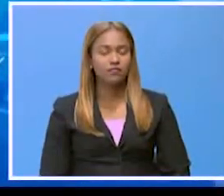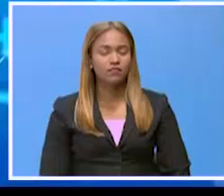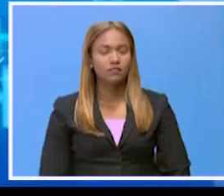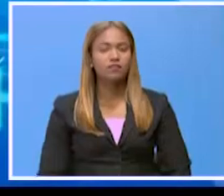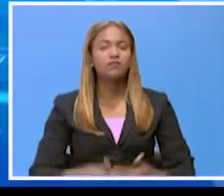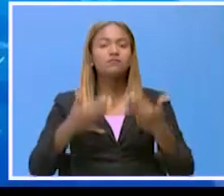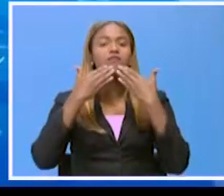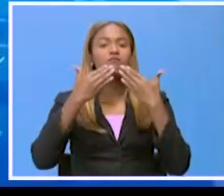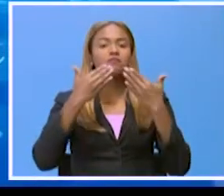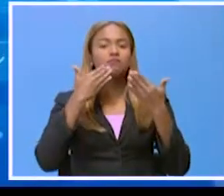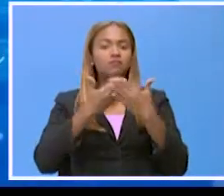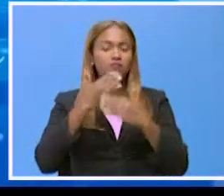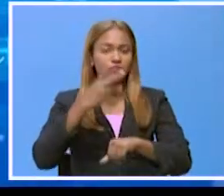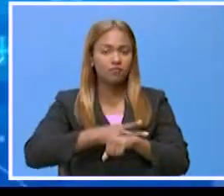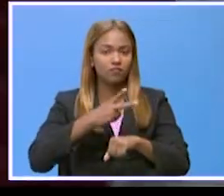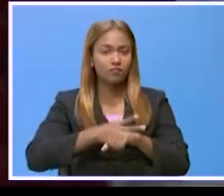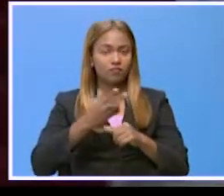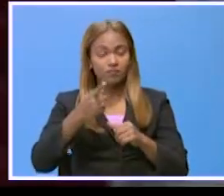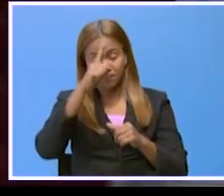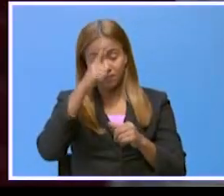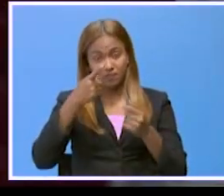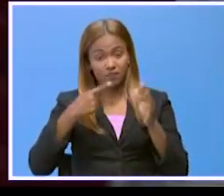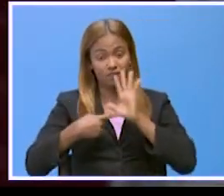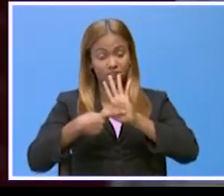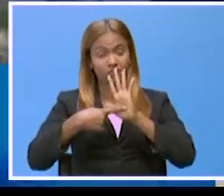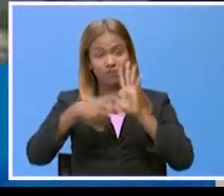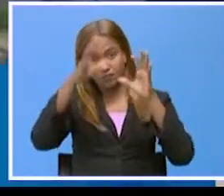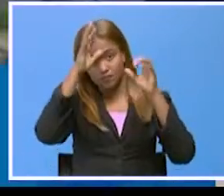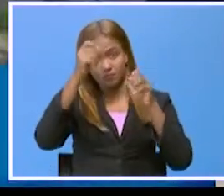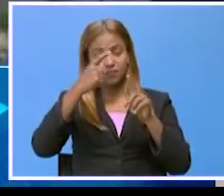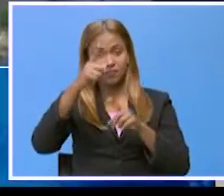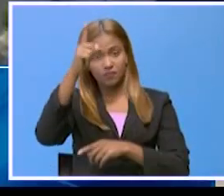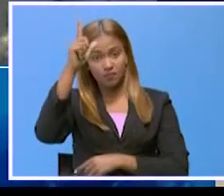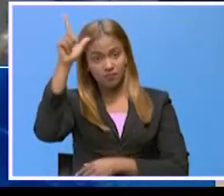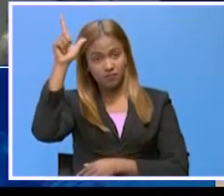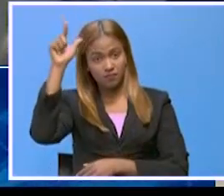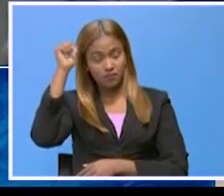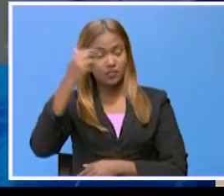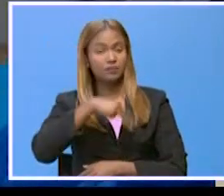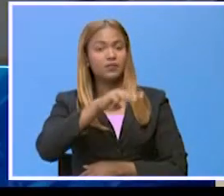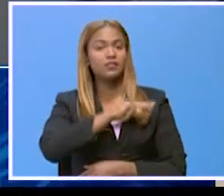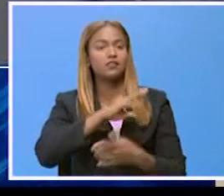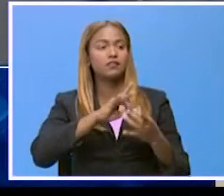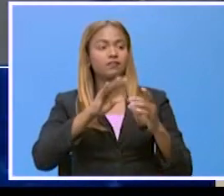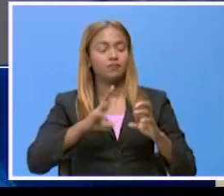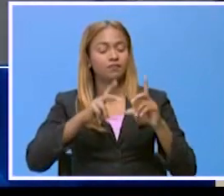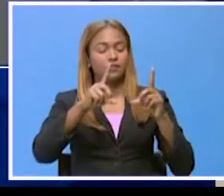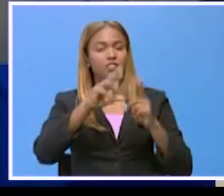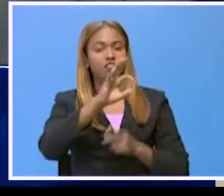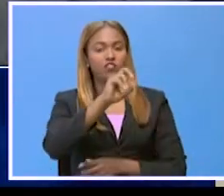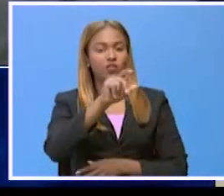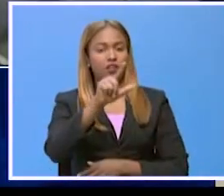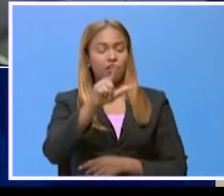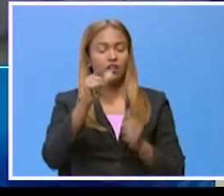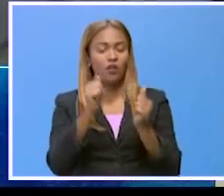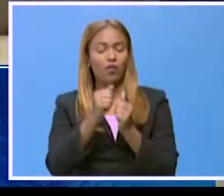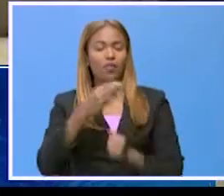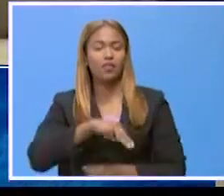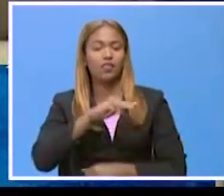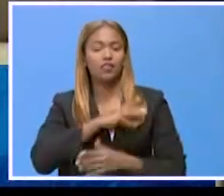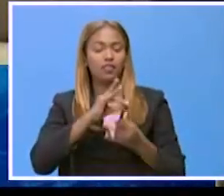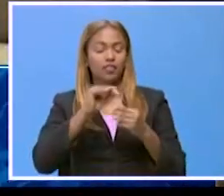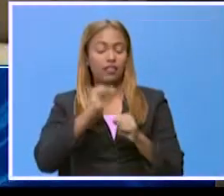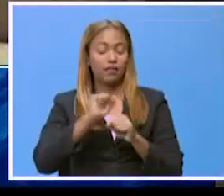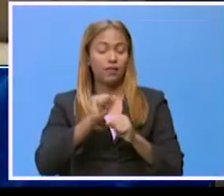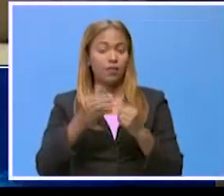gracias buenas tardes en representación del presidente luis abinader los ministros de educación roberto fulcar y el ministro de